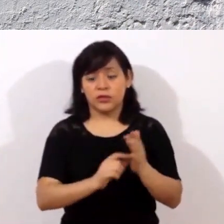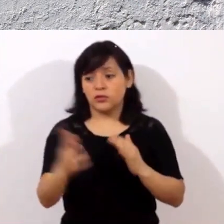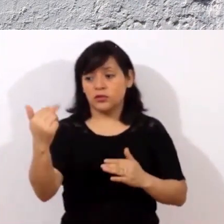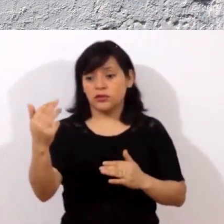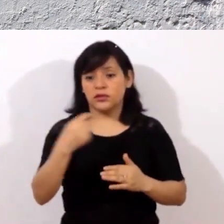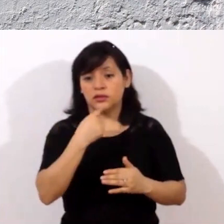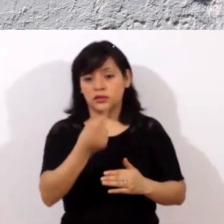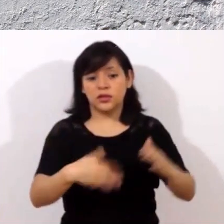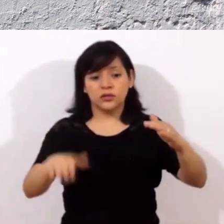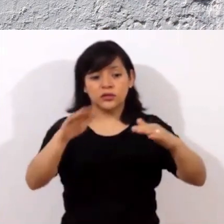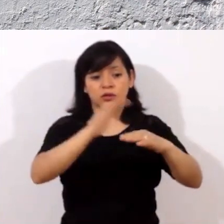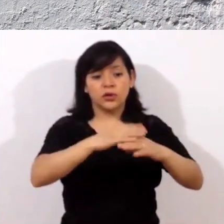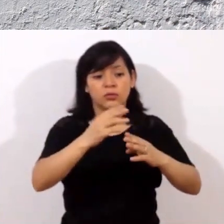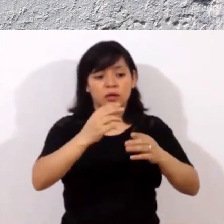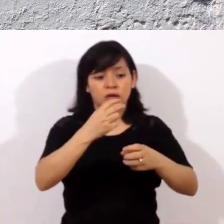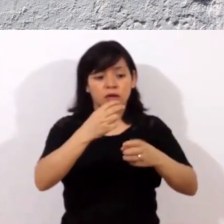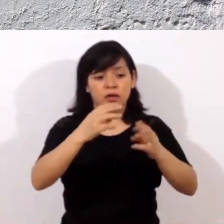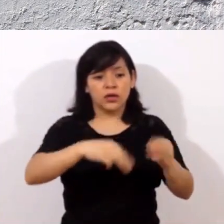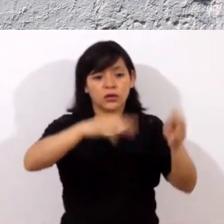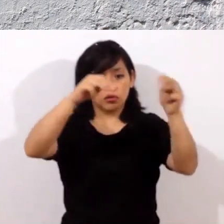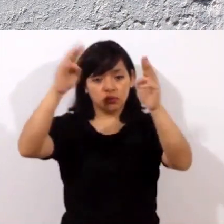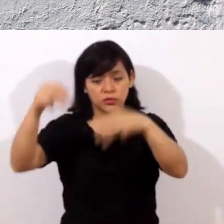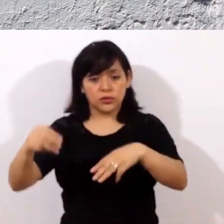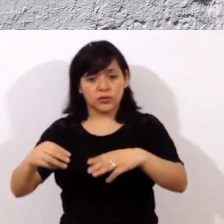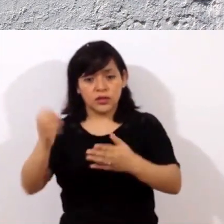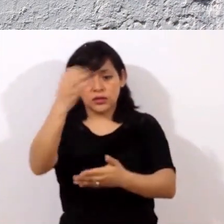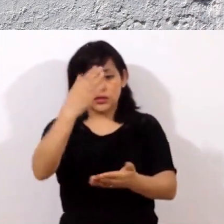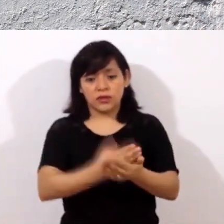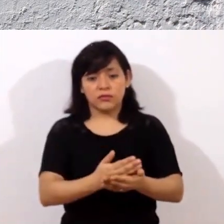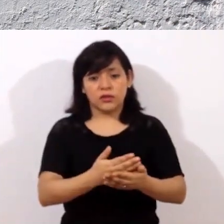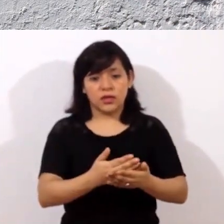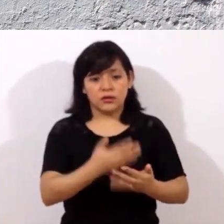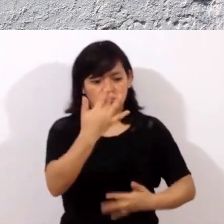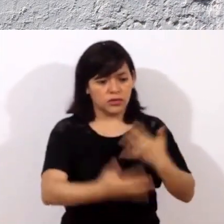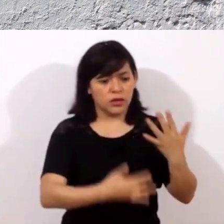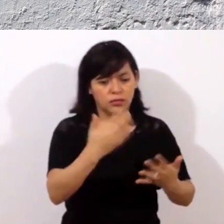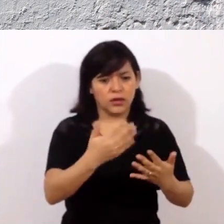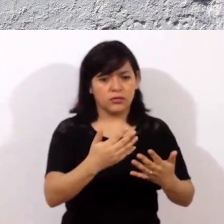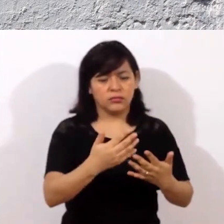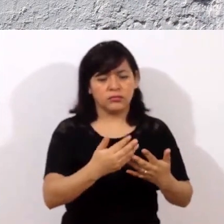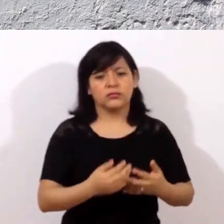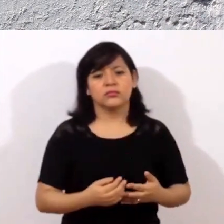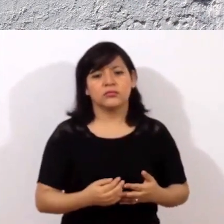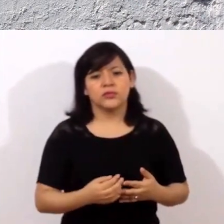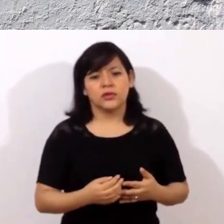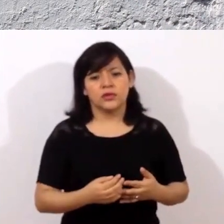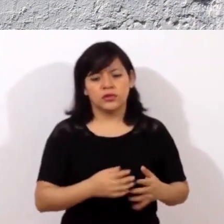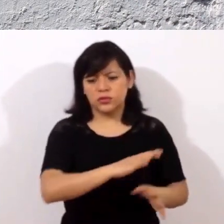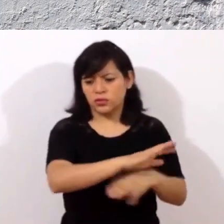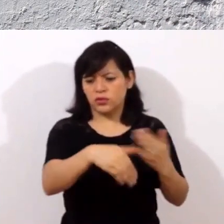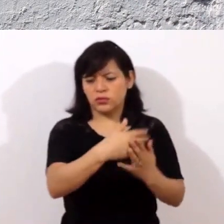de los montes sacrificaron e incensaron sobre los collados, debajo de las encinas, álamos y olmos que